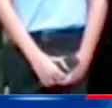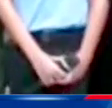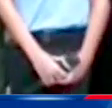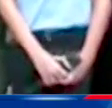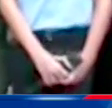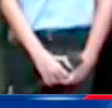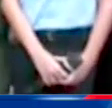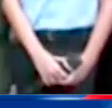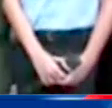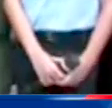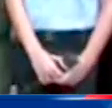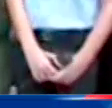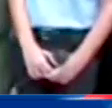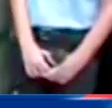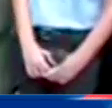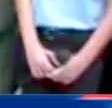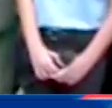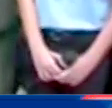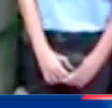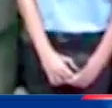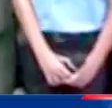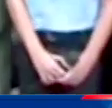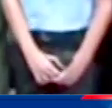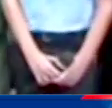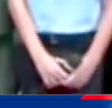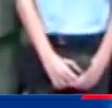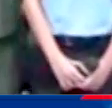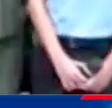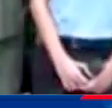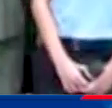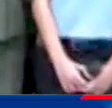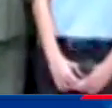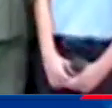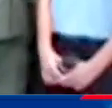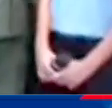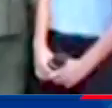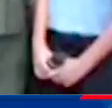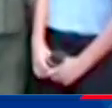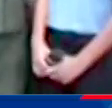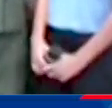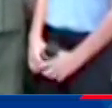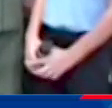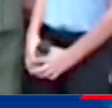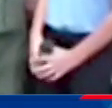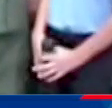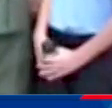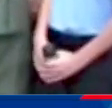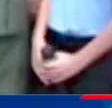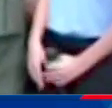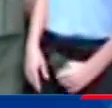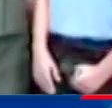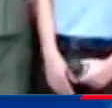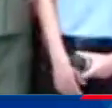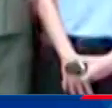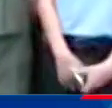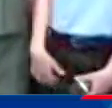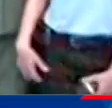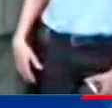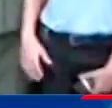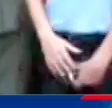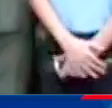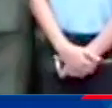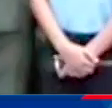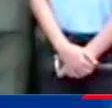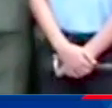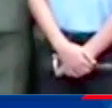estas escuelas, en estos liceos, tenemos la característica de que estudian las comunidades, especialmente de todo